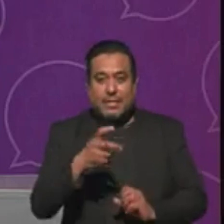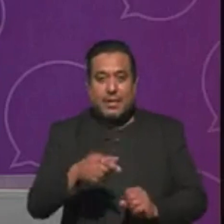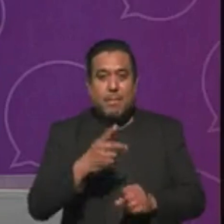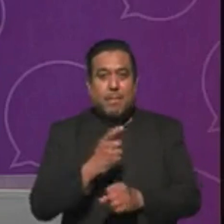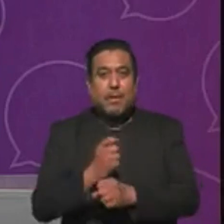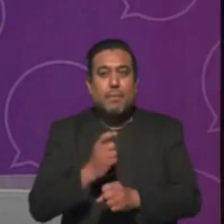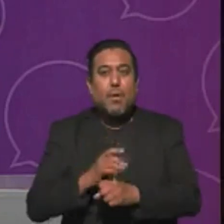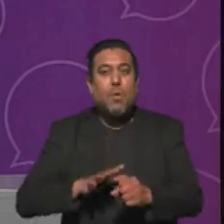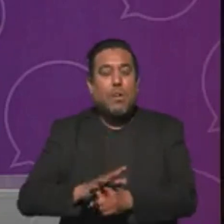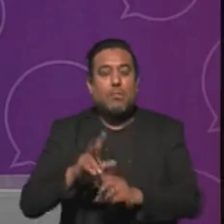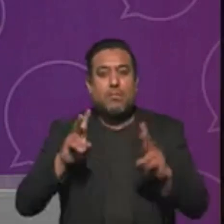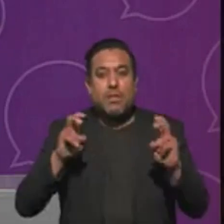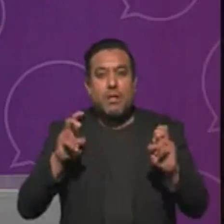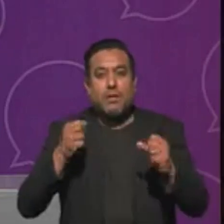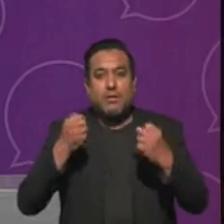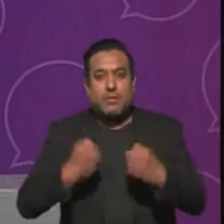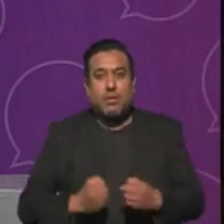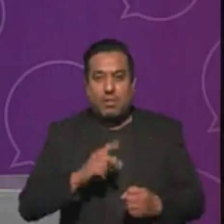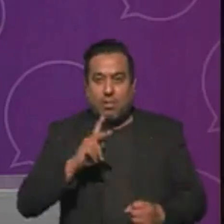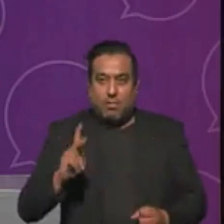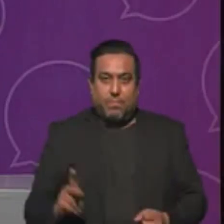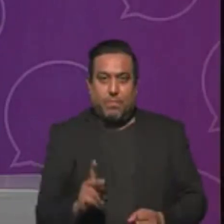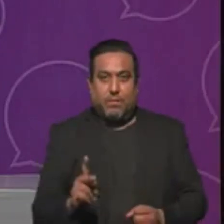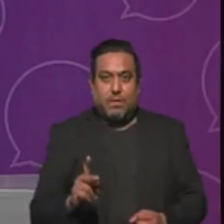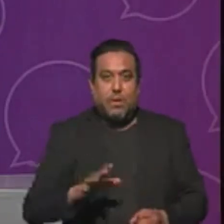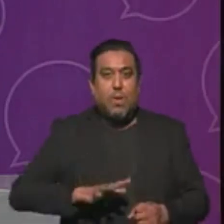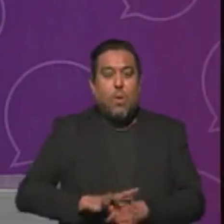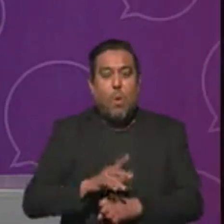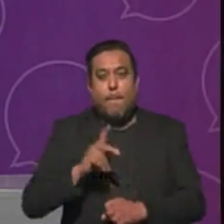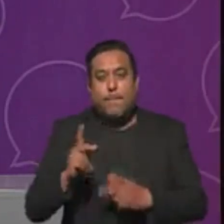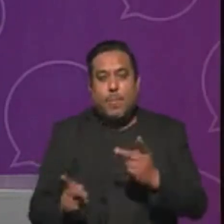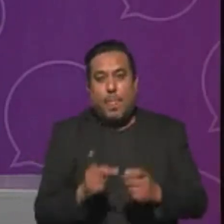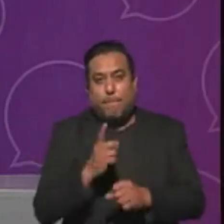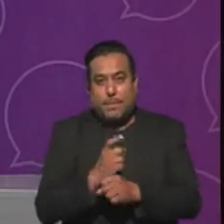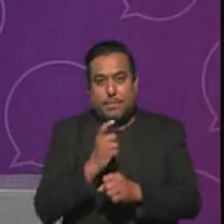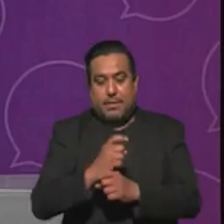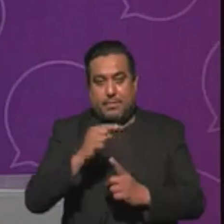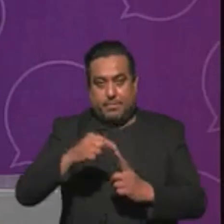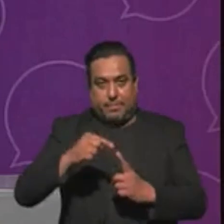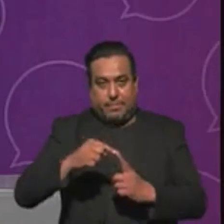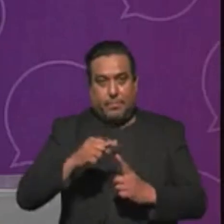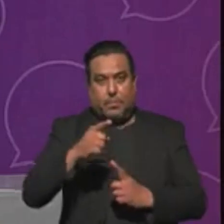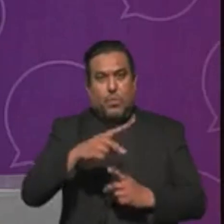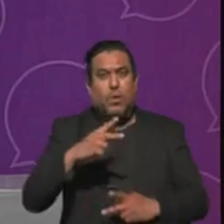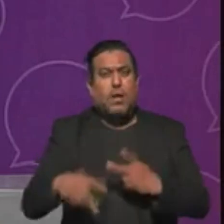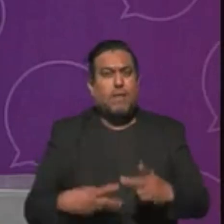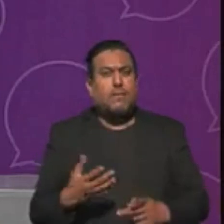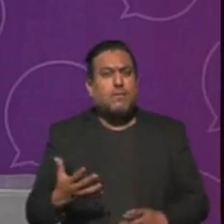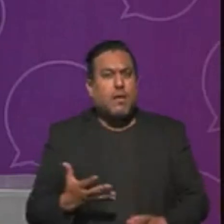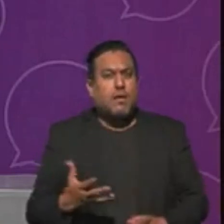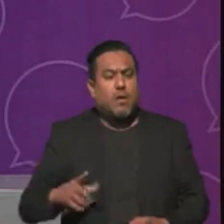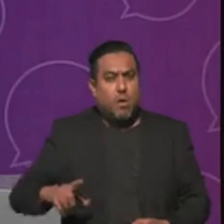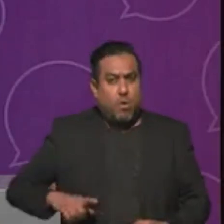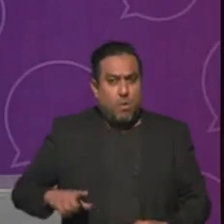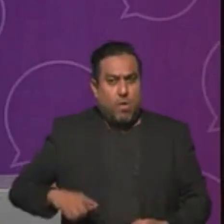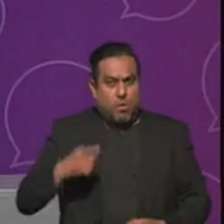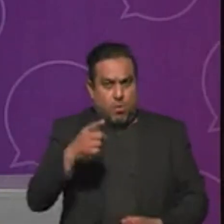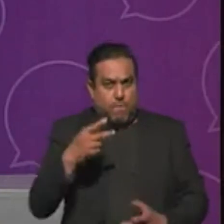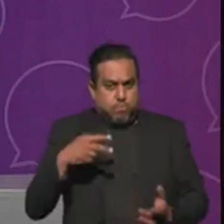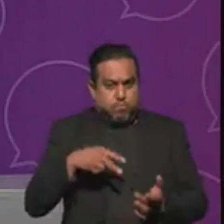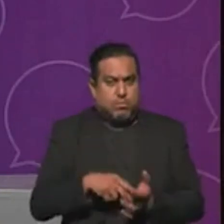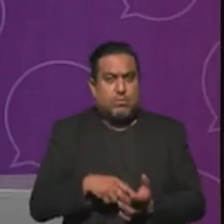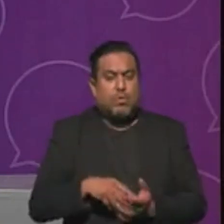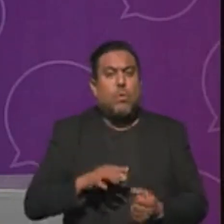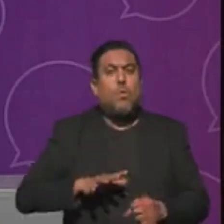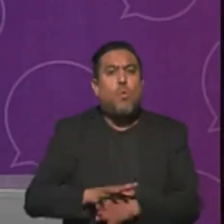al tema de seguridad pública la primer pregunta de este segmento es cómo planea su gobierno abordar la